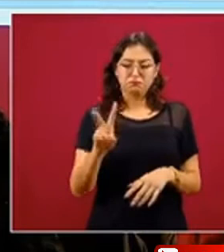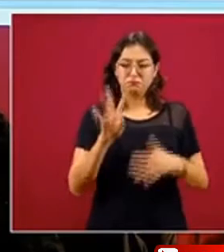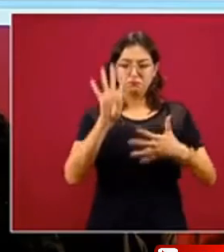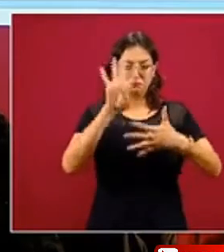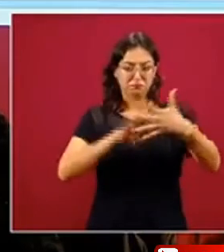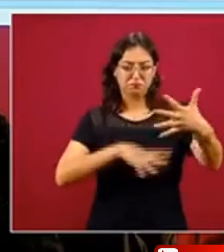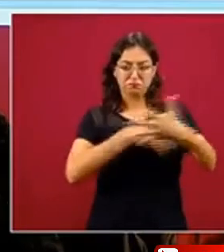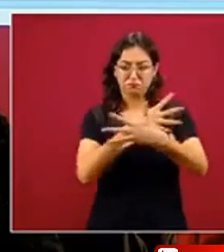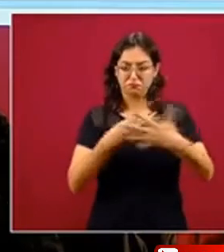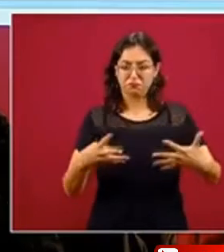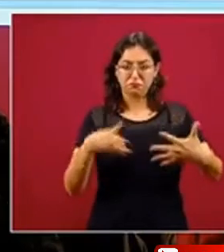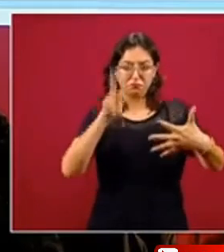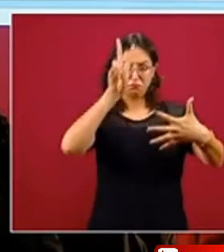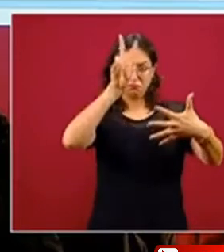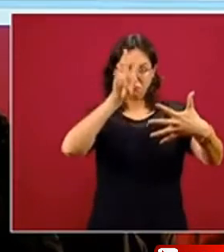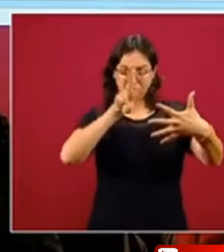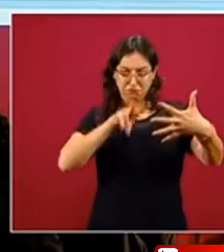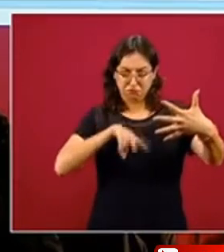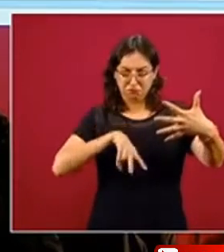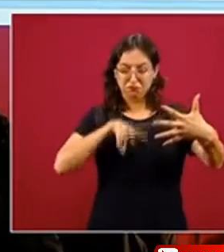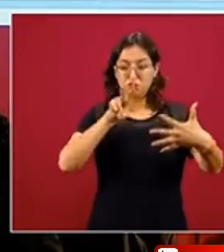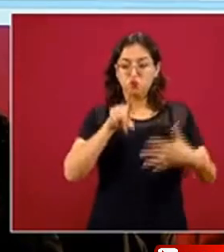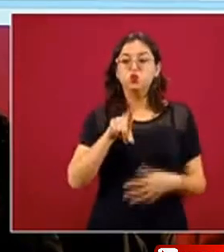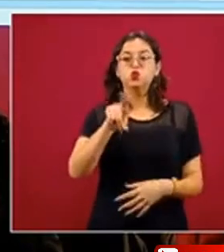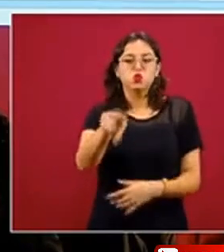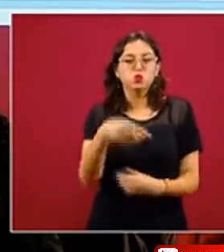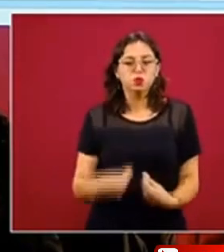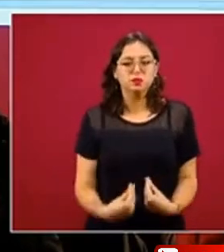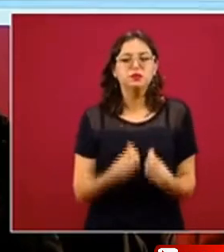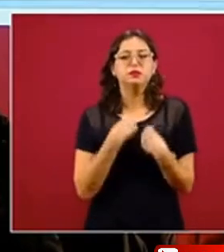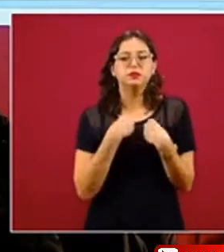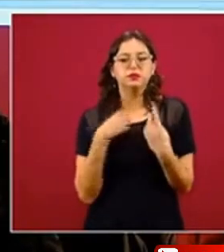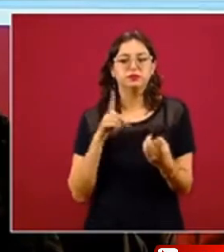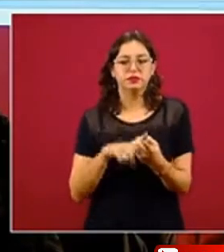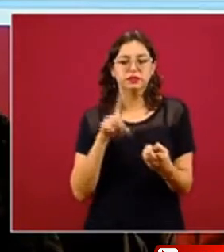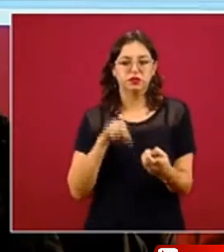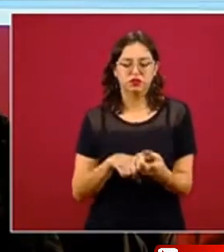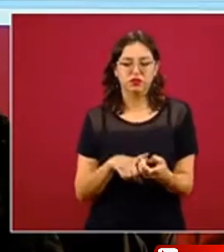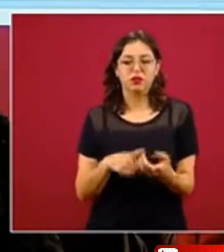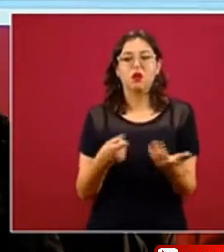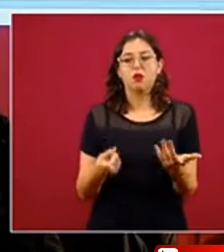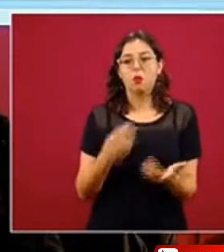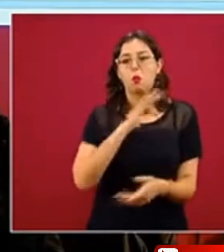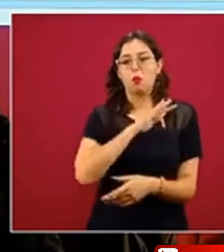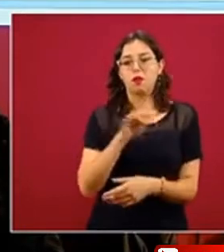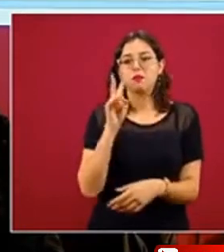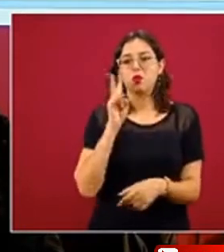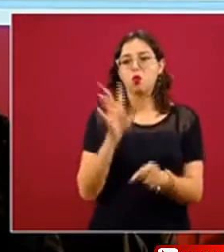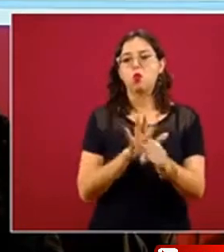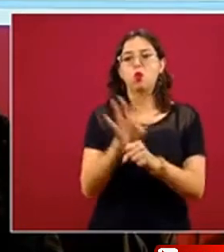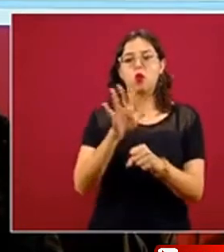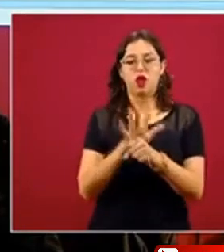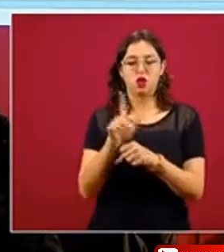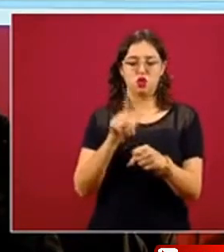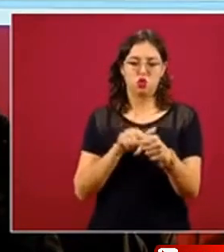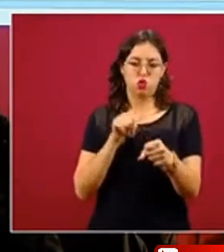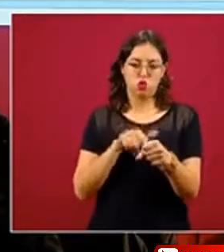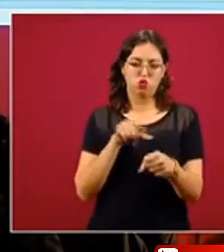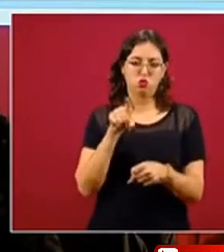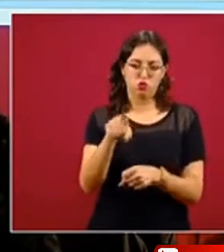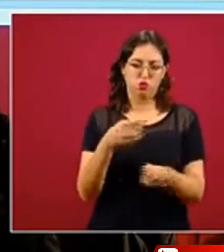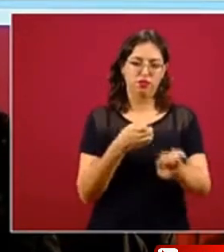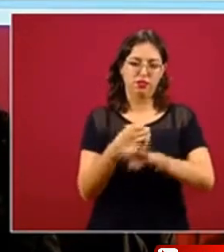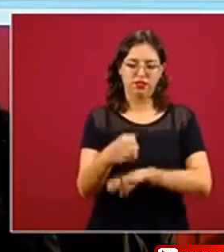poner nuestra atención dónde está, dónde vive usted. Y fíjese cómo está de coloración el estado donde usted